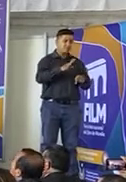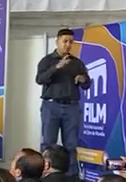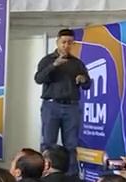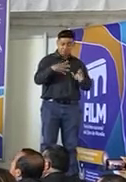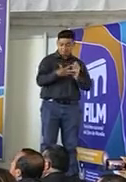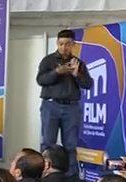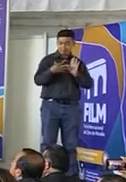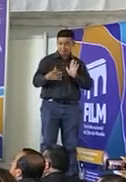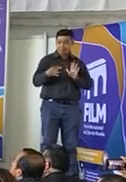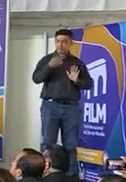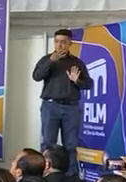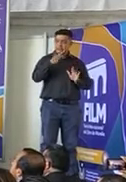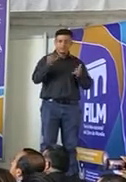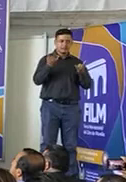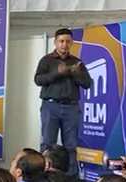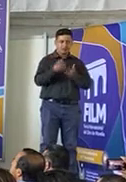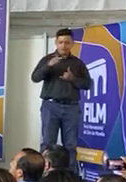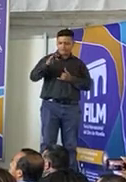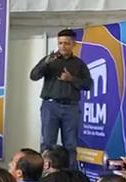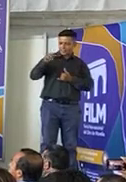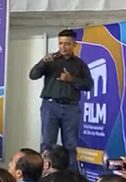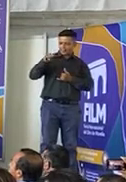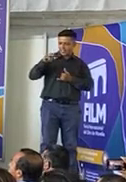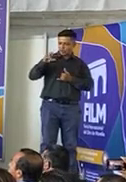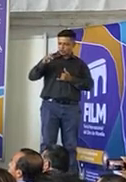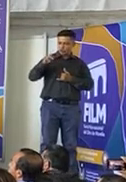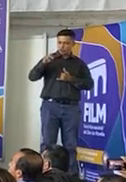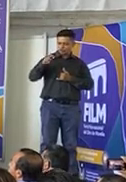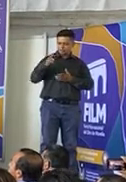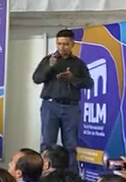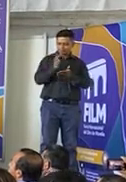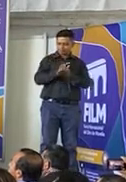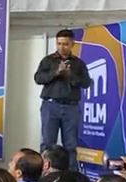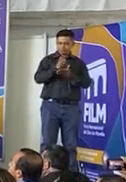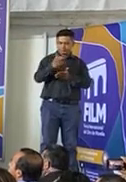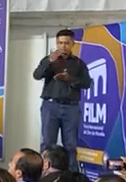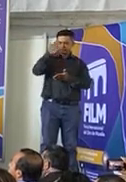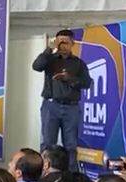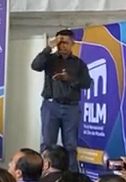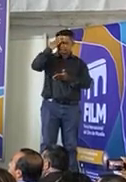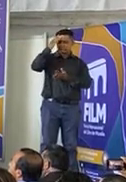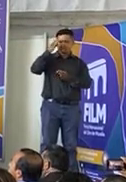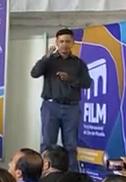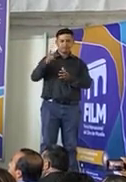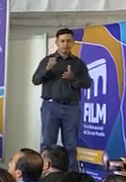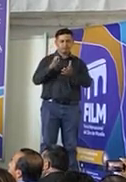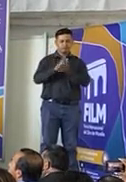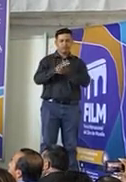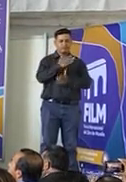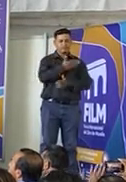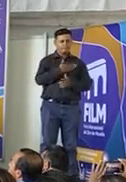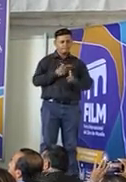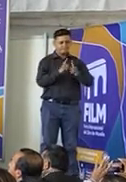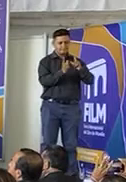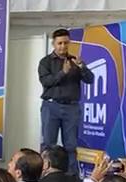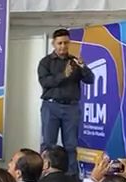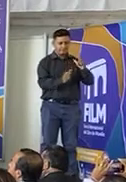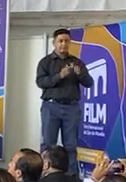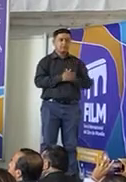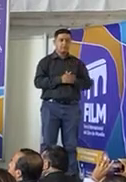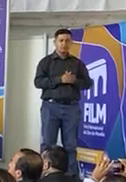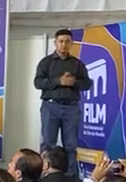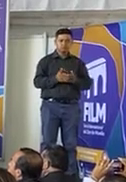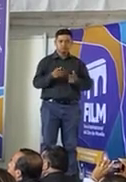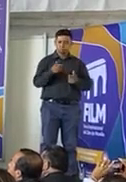Morelia, denominada Fandango Literario, encabezada por la esposa del presidente de la República,